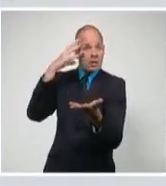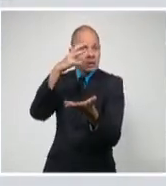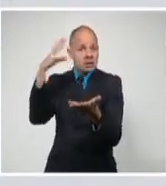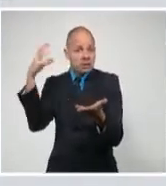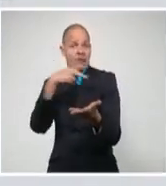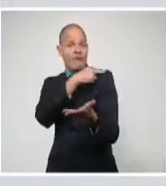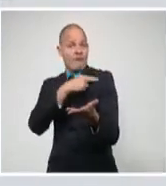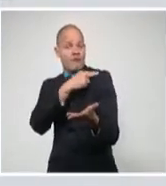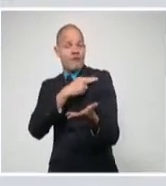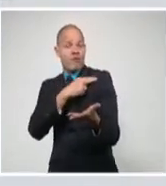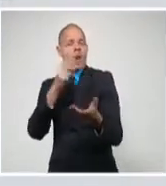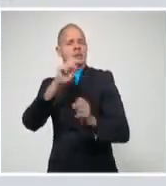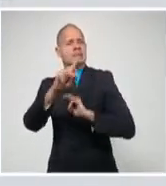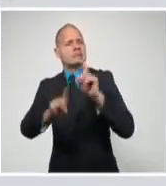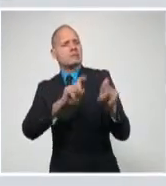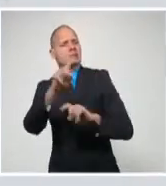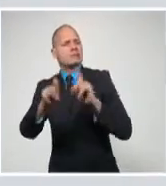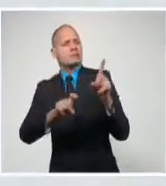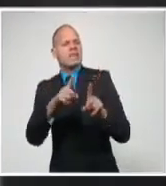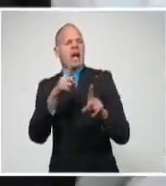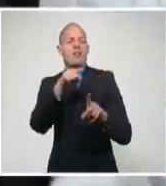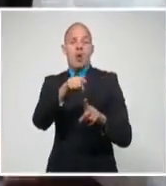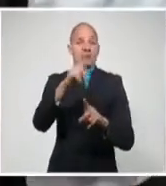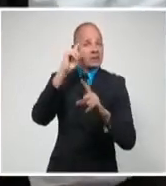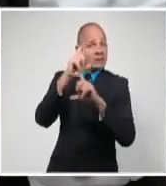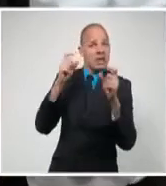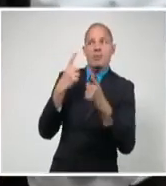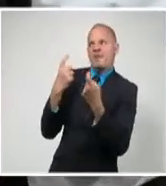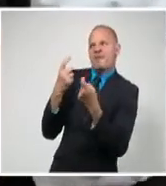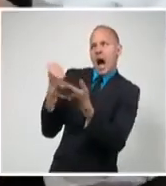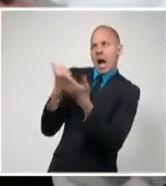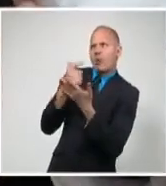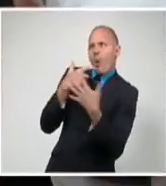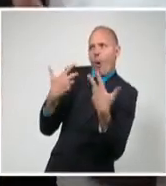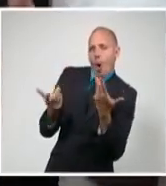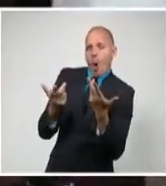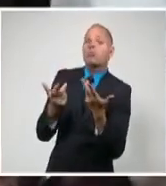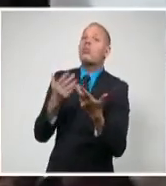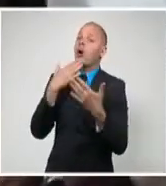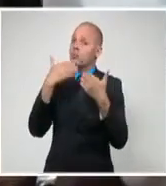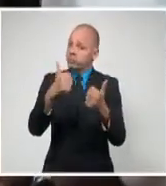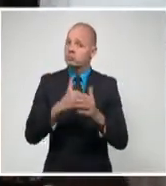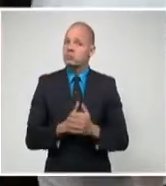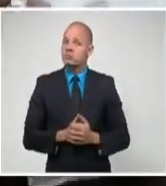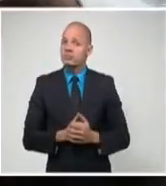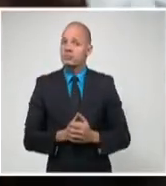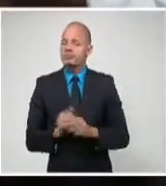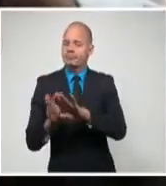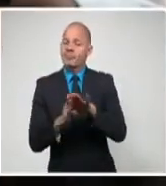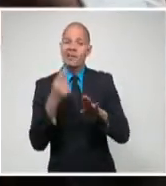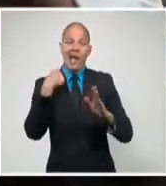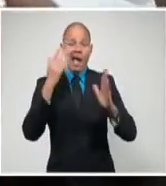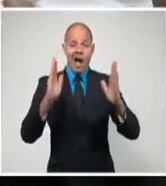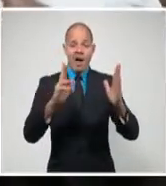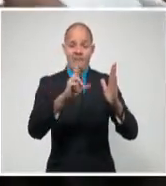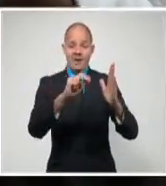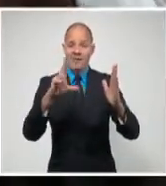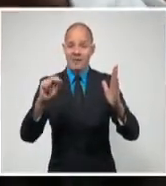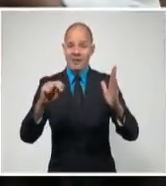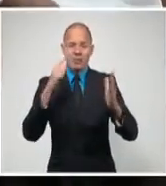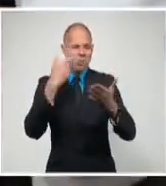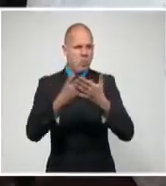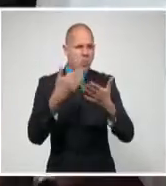que ha facilitado y acelerado las decisiones. 2020, un año complejo, ha mostrado la imperiosa necesidad